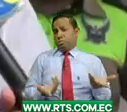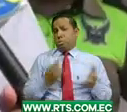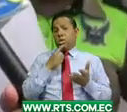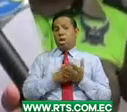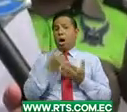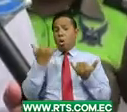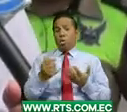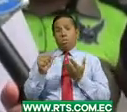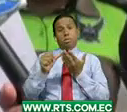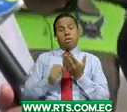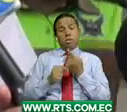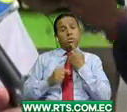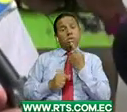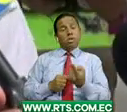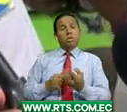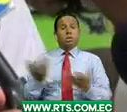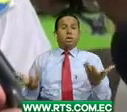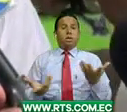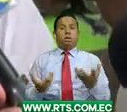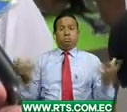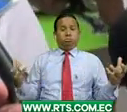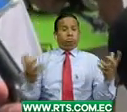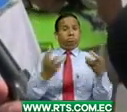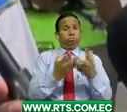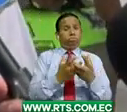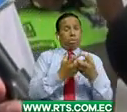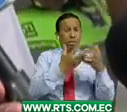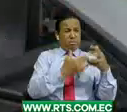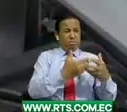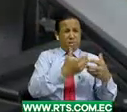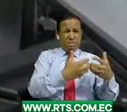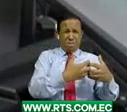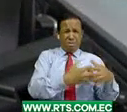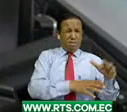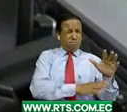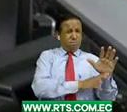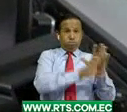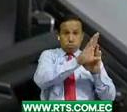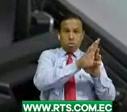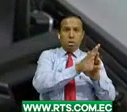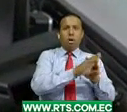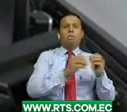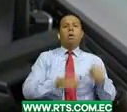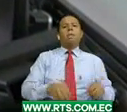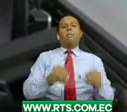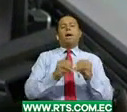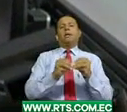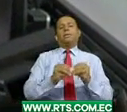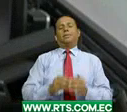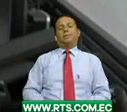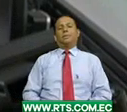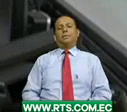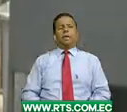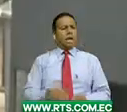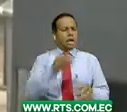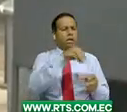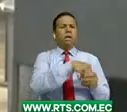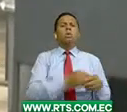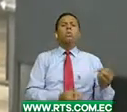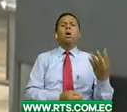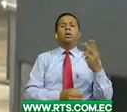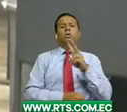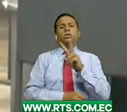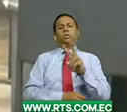que se pueden lograr al momento de ser más eficiente la producción de la refinación. En esta planta laboran 225 personas, de las